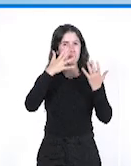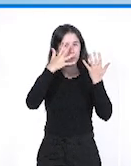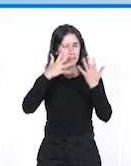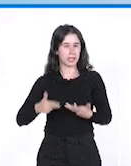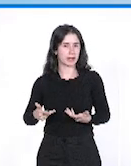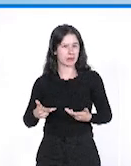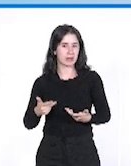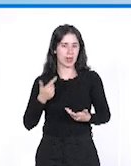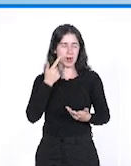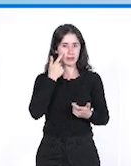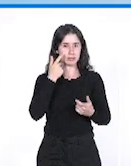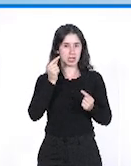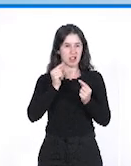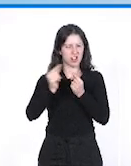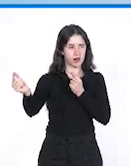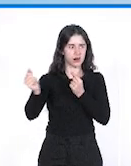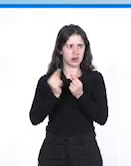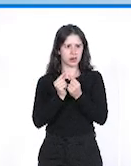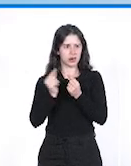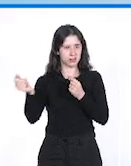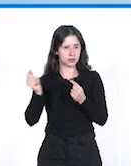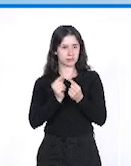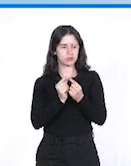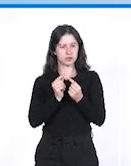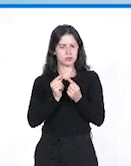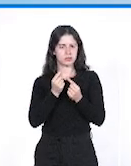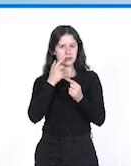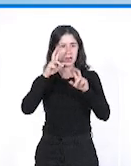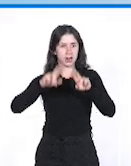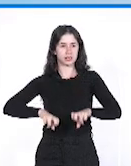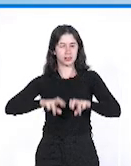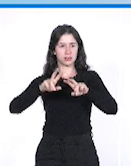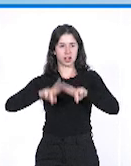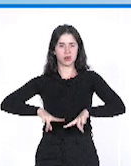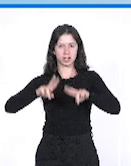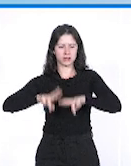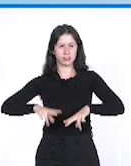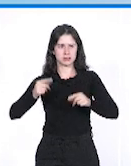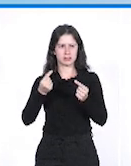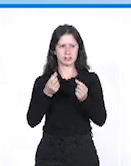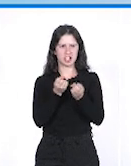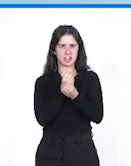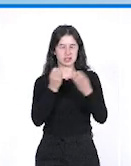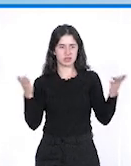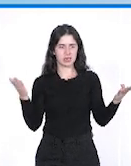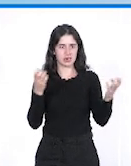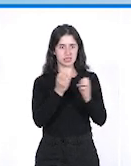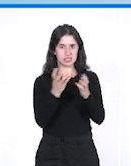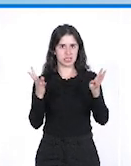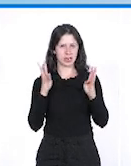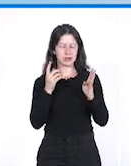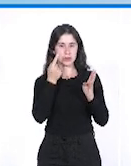los ratios por comunidad Autónoma y después muy importante para nosotros ser análisis de ratios que Ahora explicaré más adelante eh fundamental de